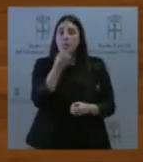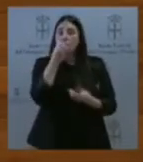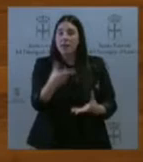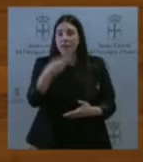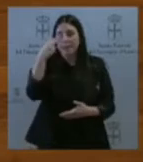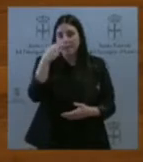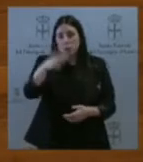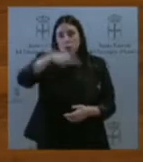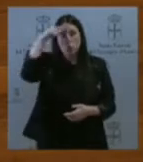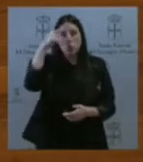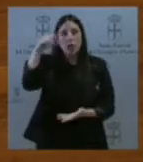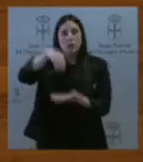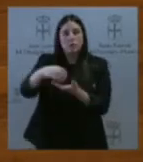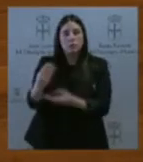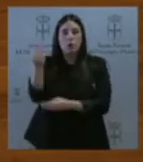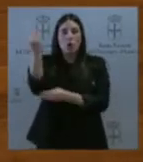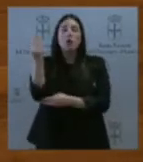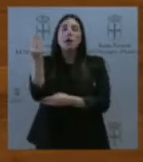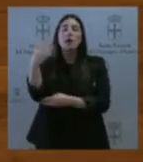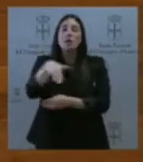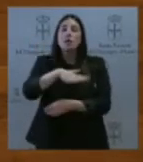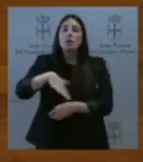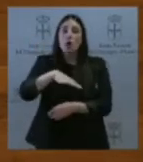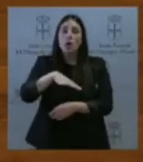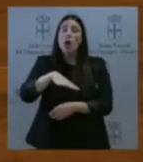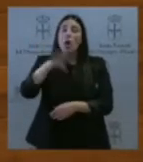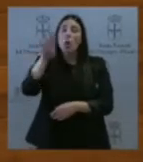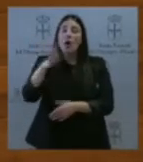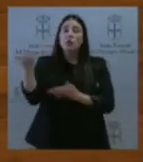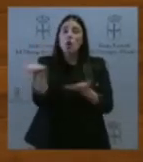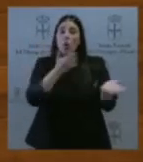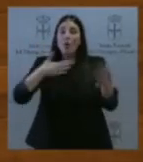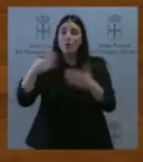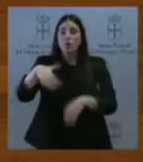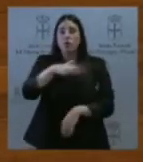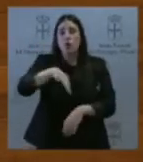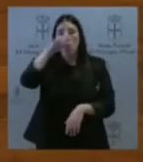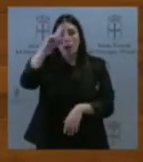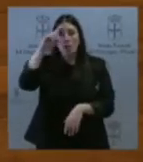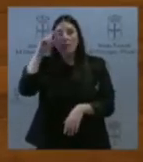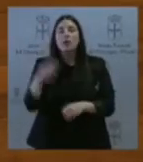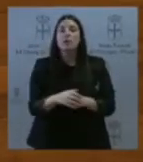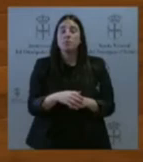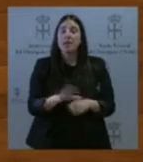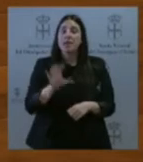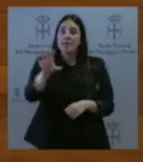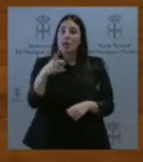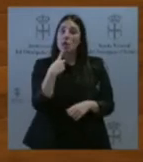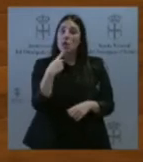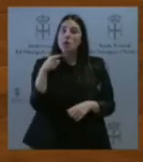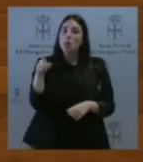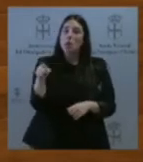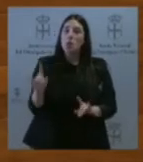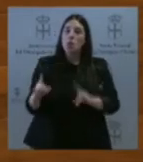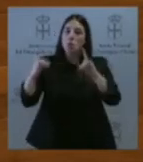del aeródromo de Cuatro Vientos, en el término municipal de Madrid. El Estado declaró BIC un inmueble de defensa, precisamente porque estaba